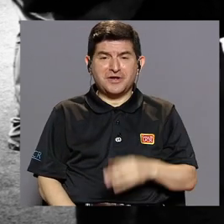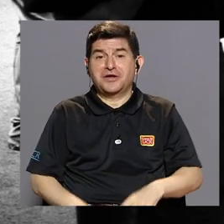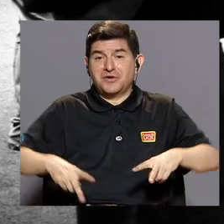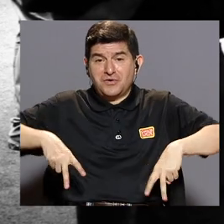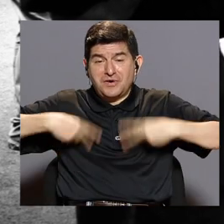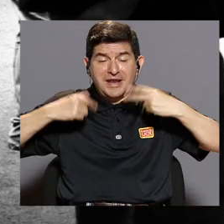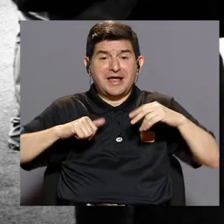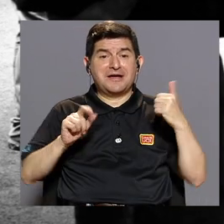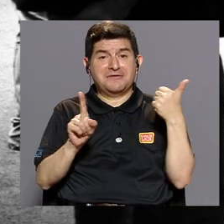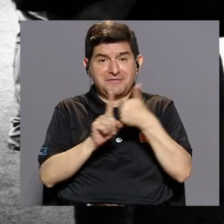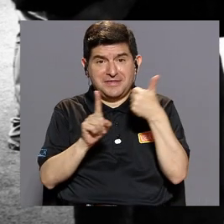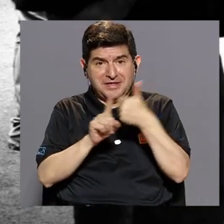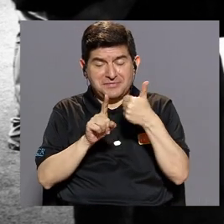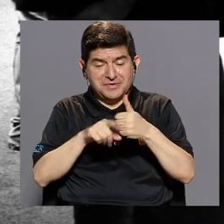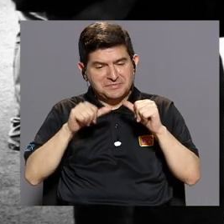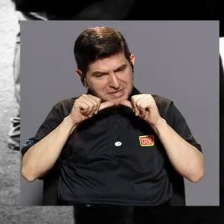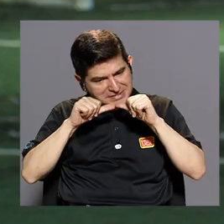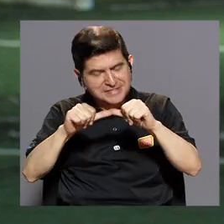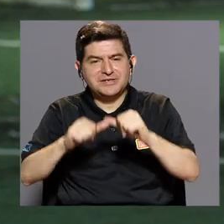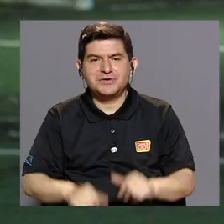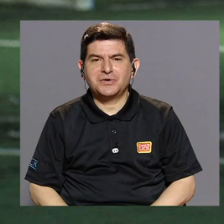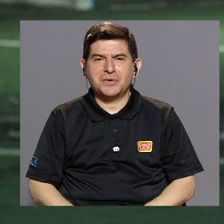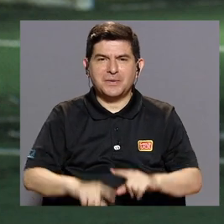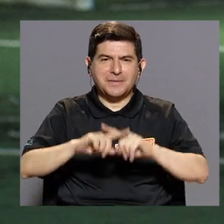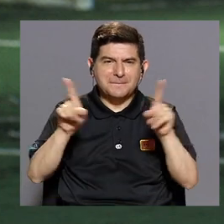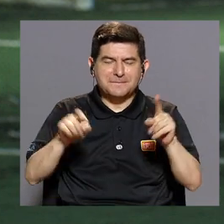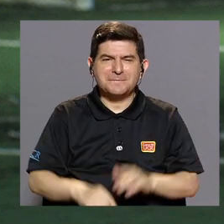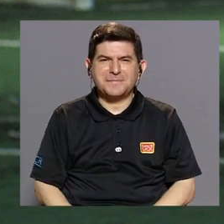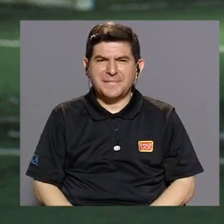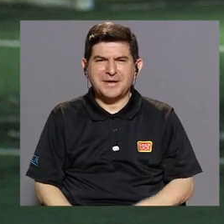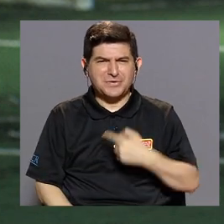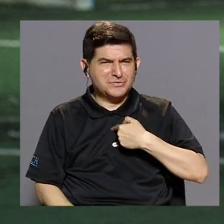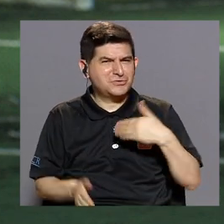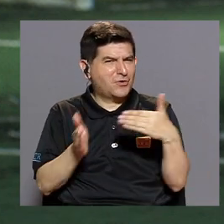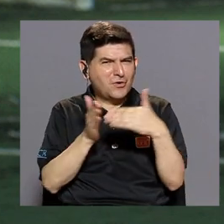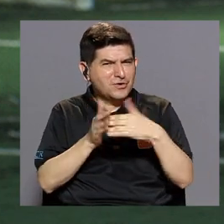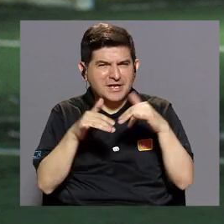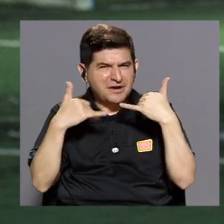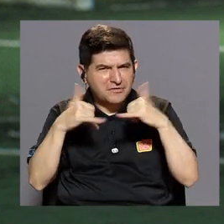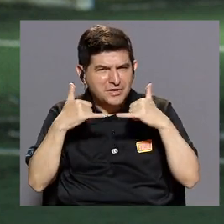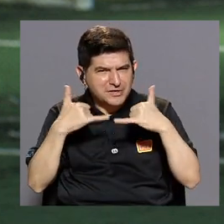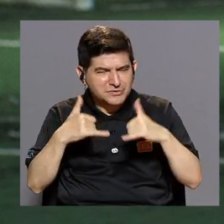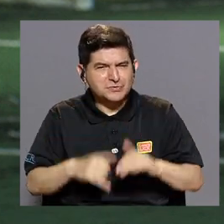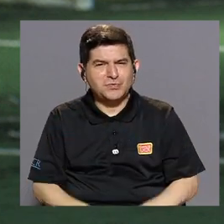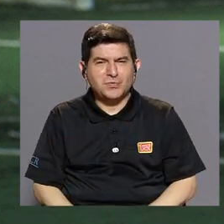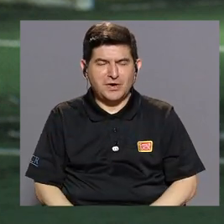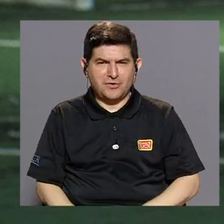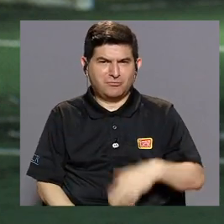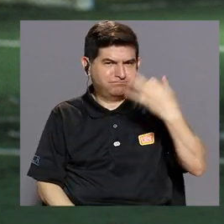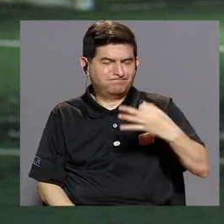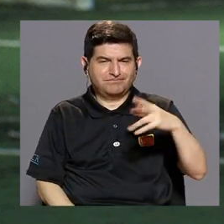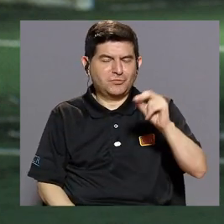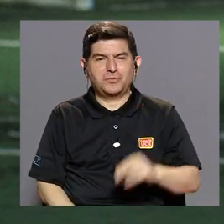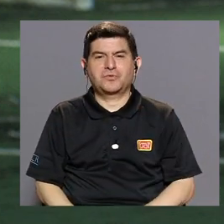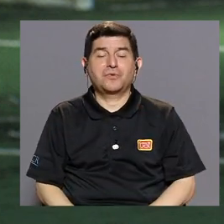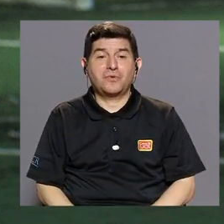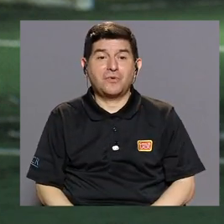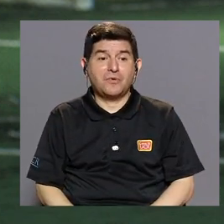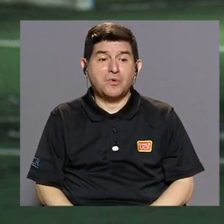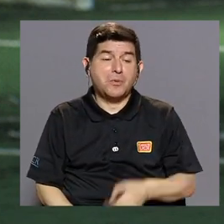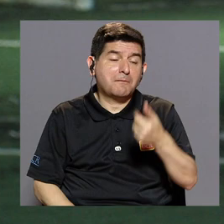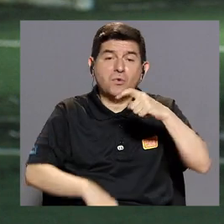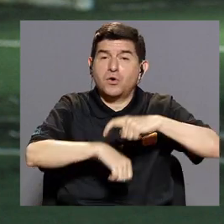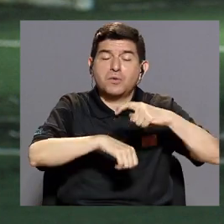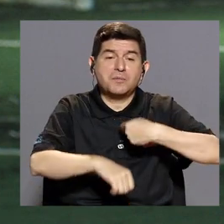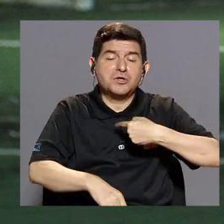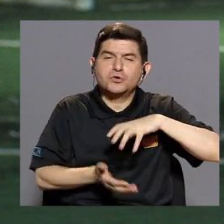misma vida me fue diciendo, vámonos, ¿verdad? Pero un partido no lo volví a jugar. Eso sí, estoy clara, y ha sido uno de los